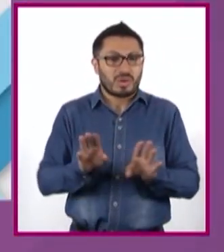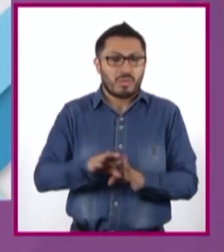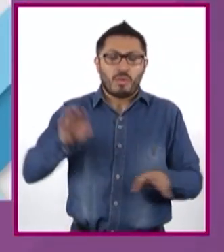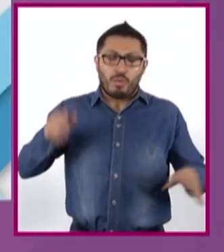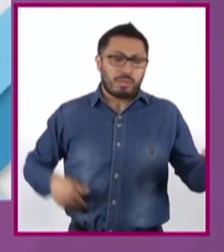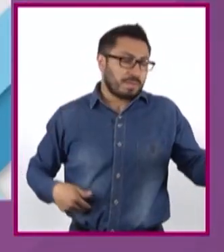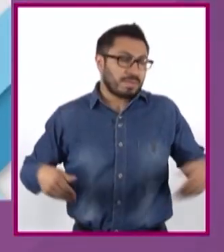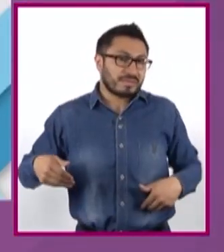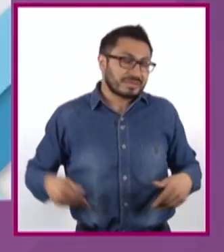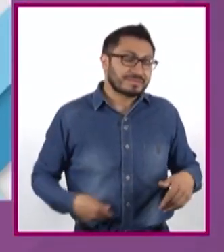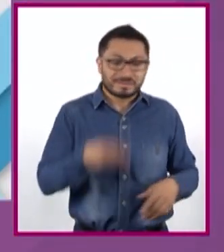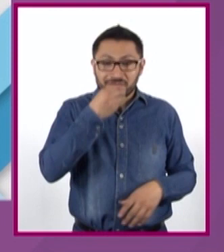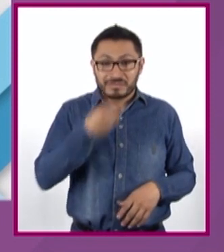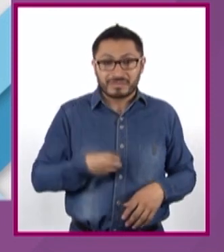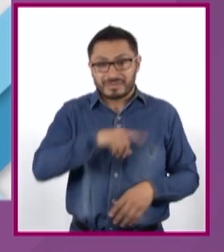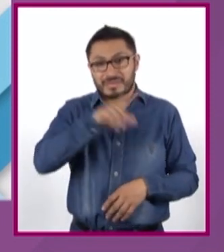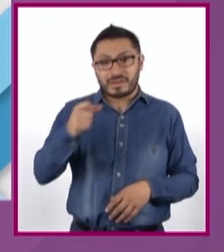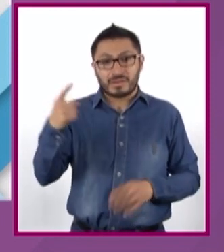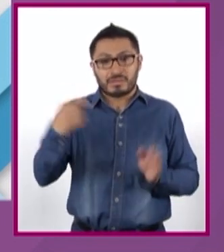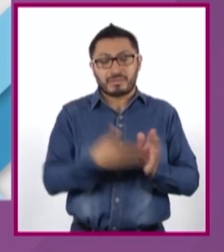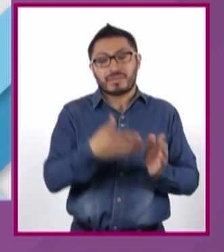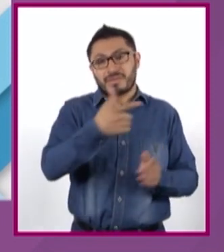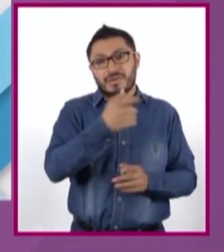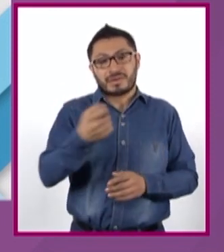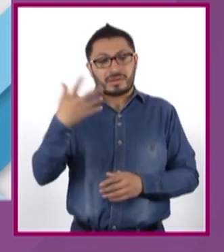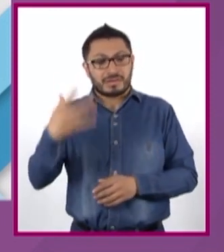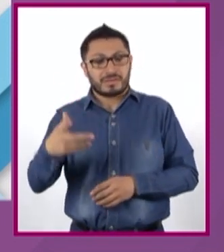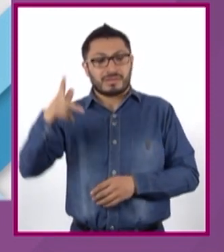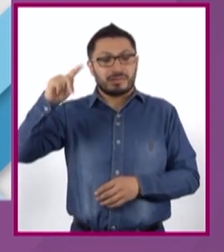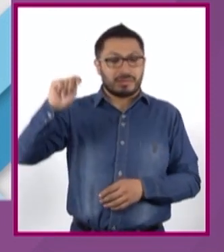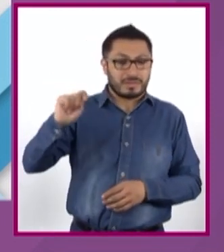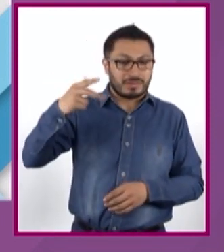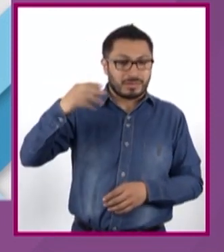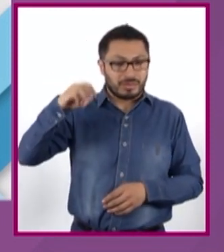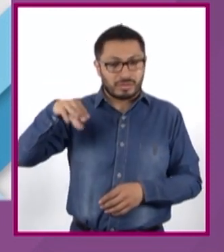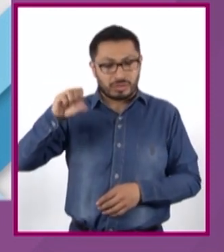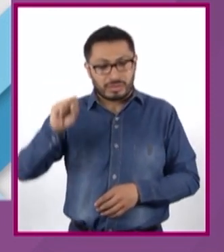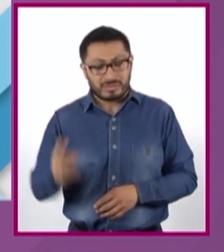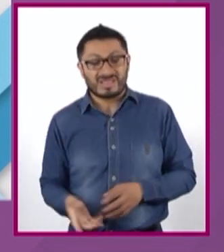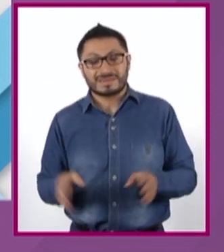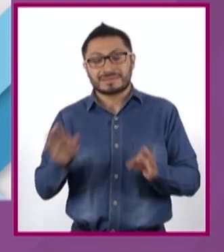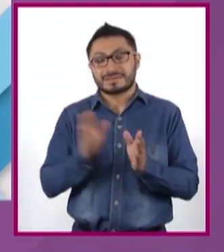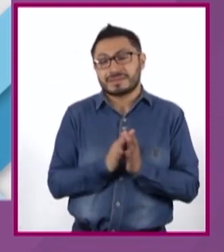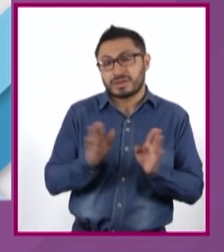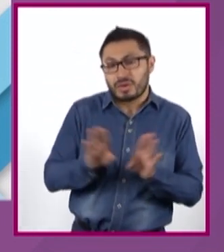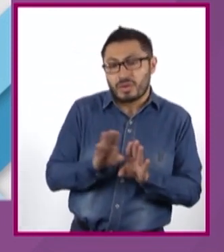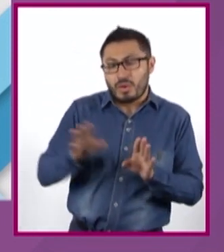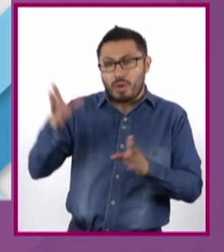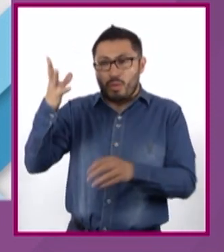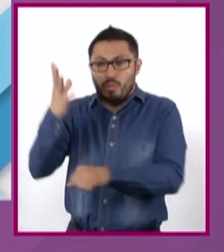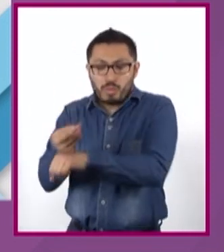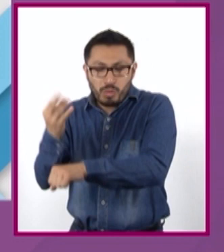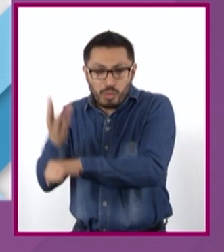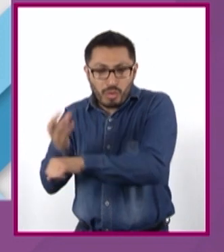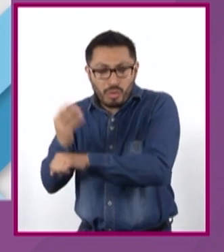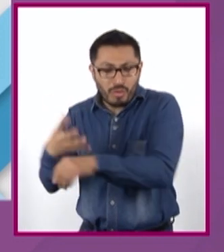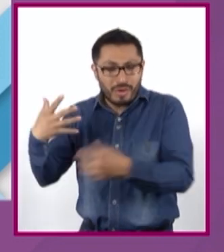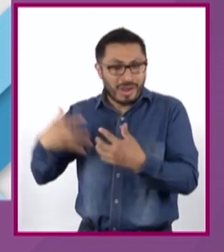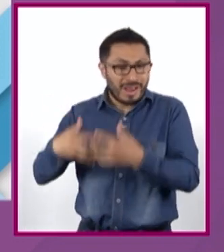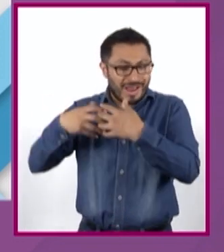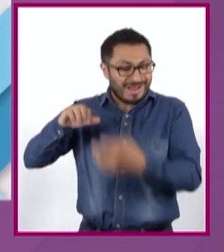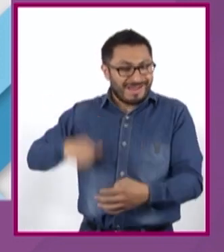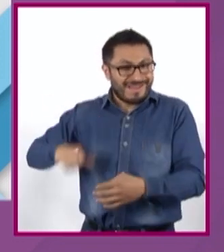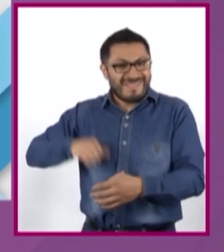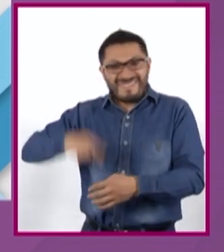En 1705, Thomas Newcomen perfeccionó la máquina de Savery. Para evitar